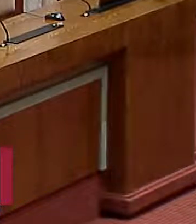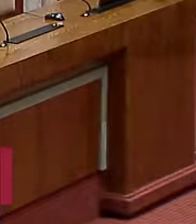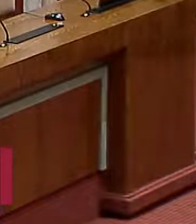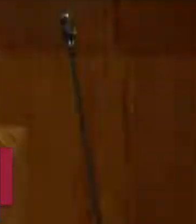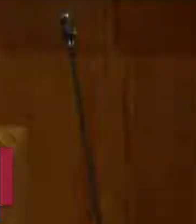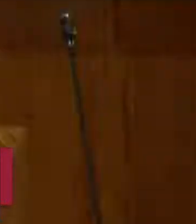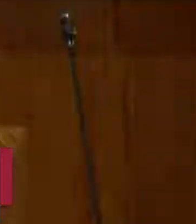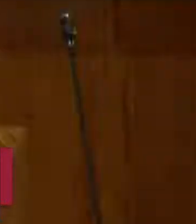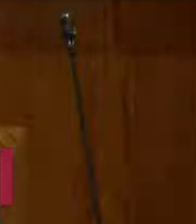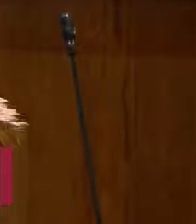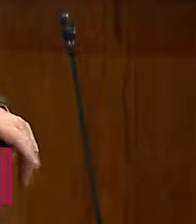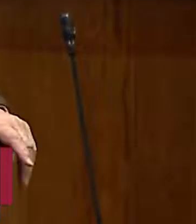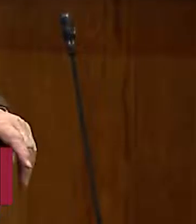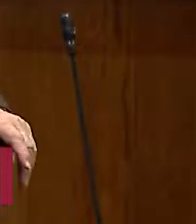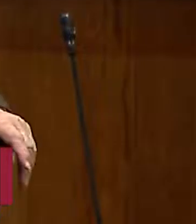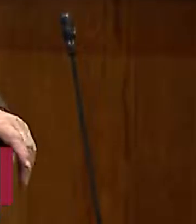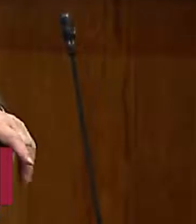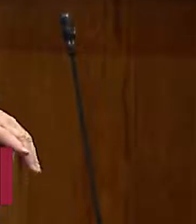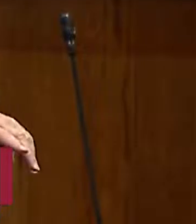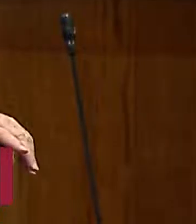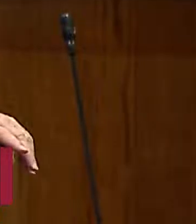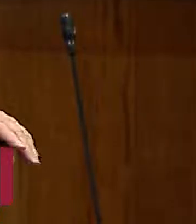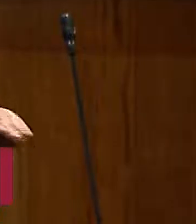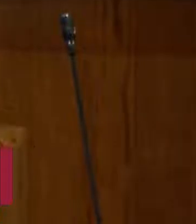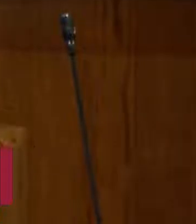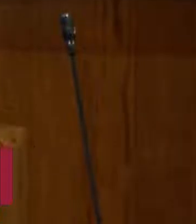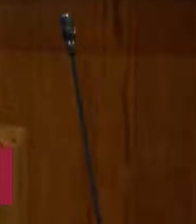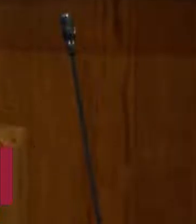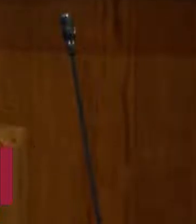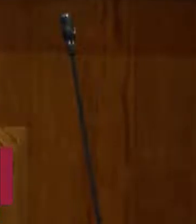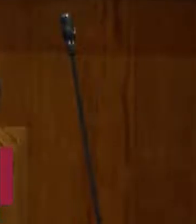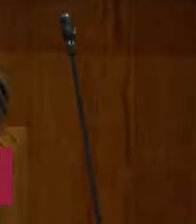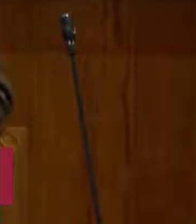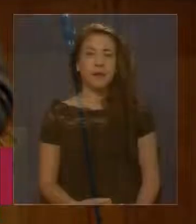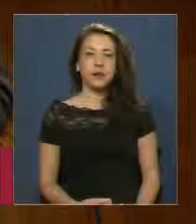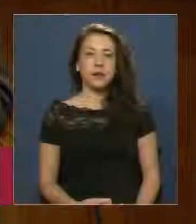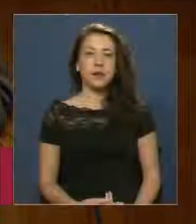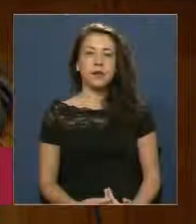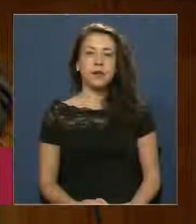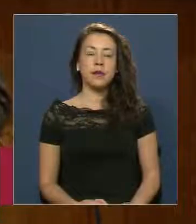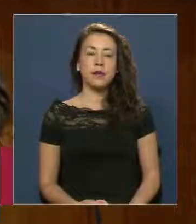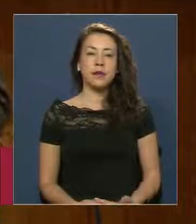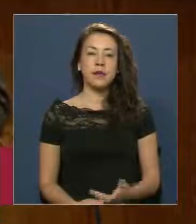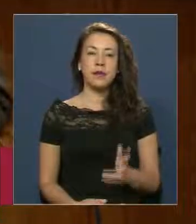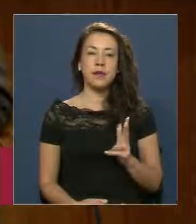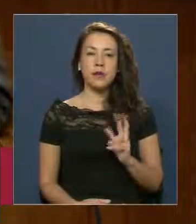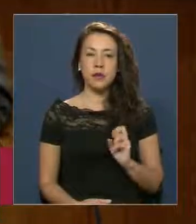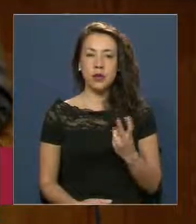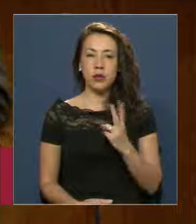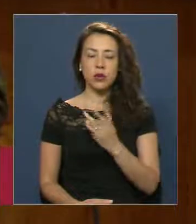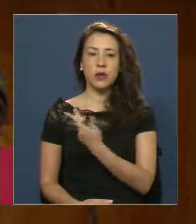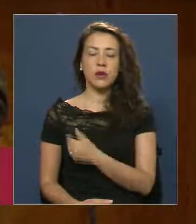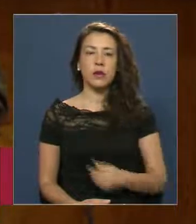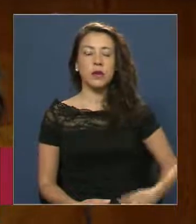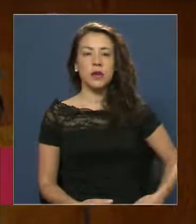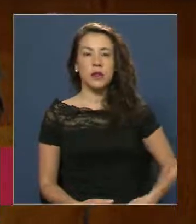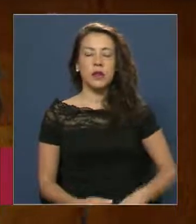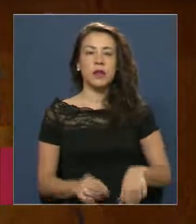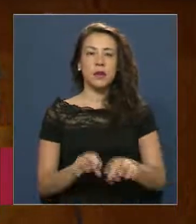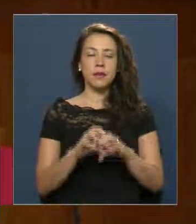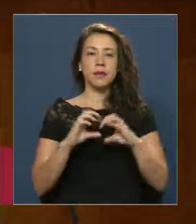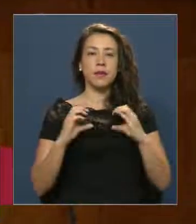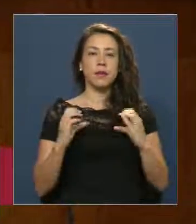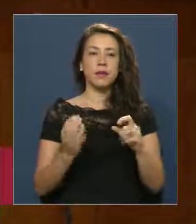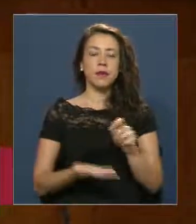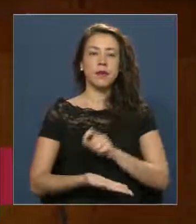Señor presidente de nuestra Cámara de Diputados, señora primera vicepresidenta, señor segundo vicepresidente de esta